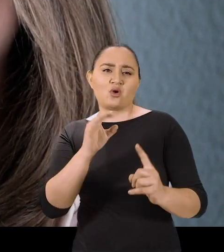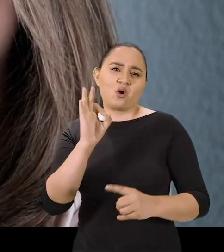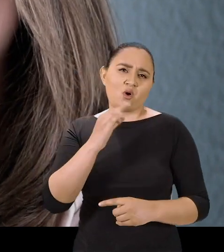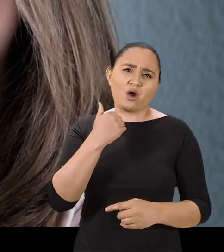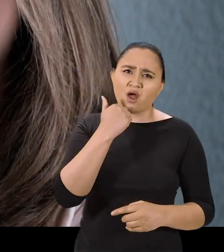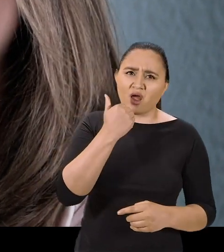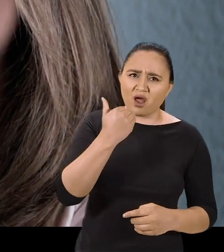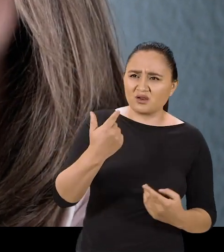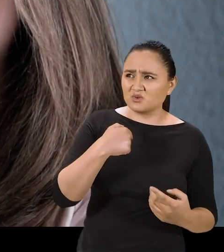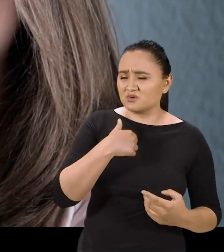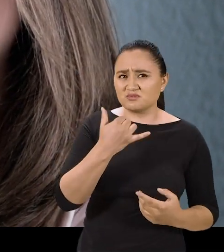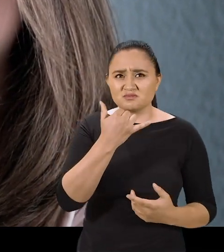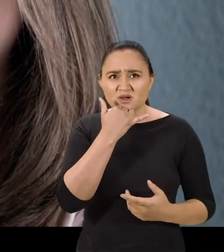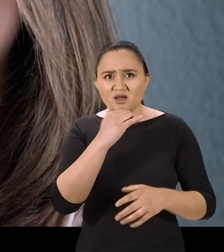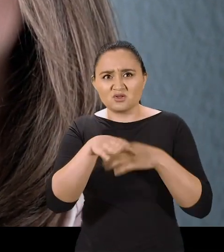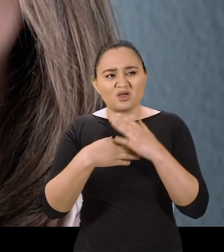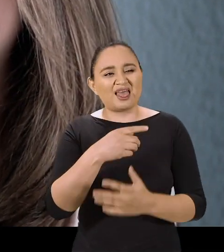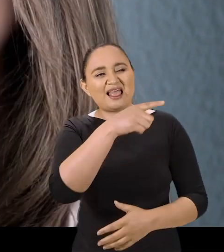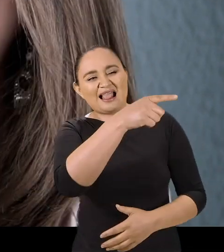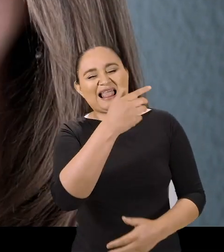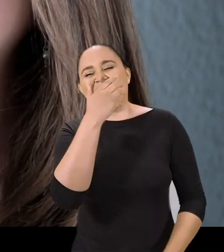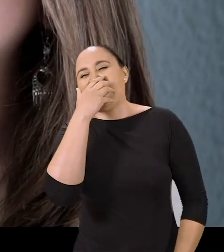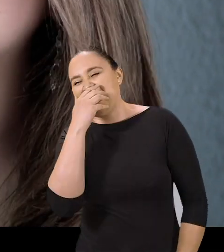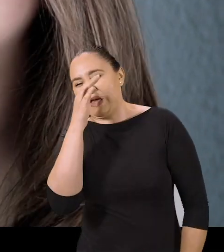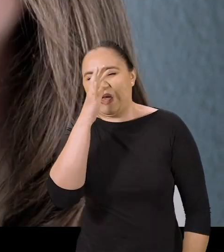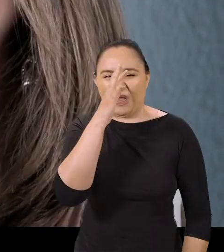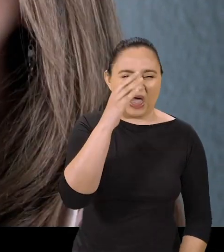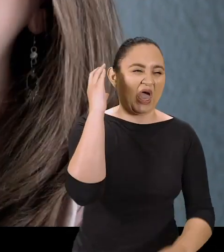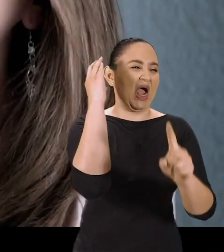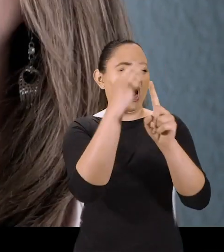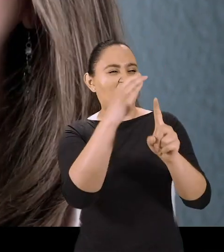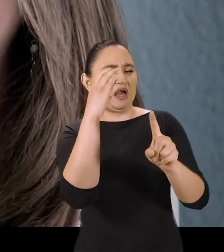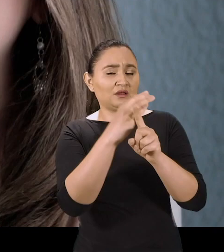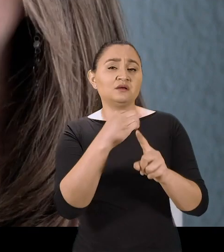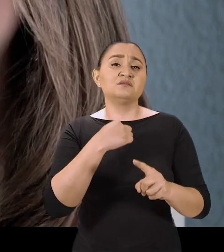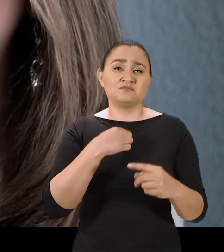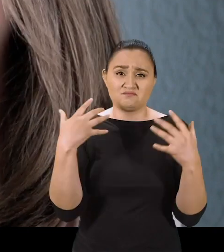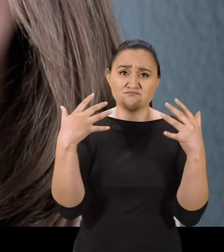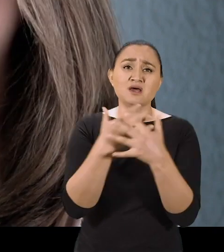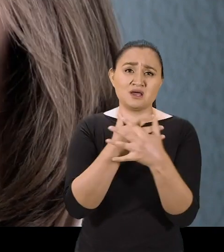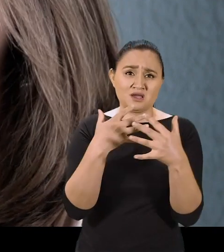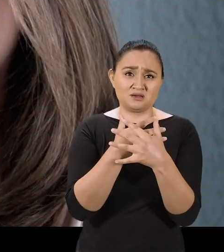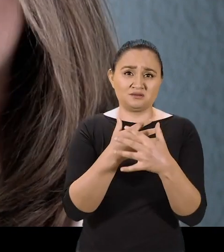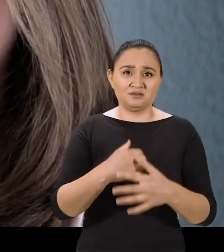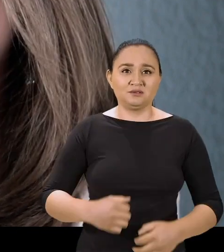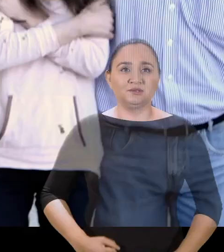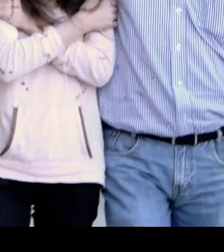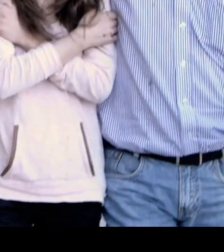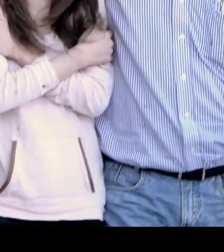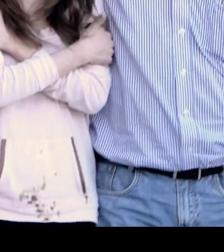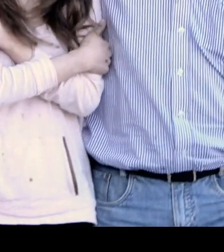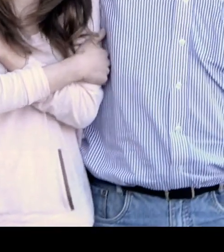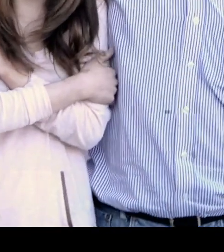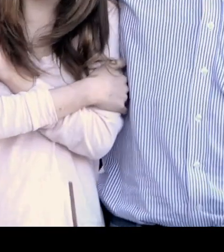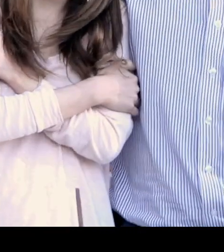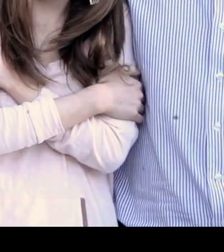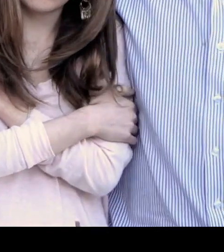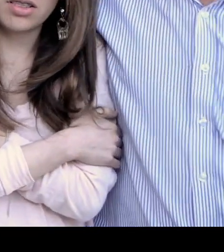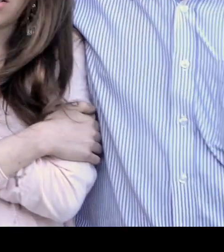algo mal y todos me señalen o hablen mal de mí o cosas así